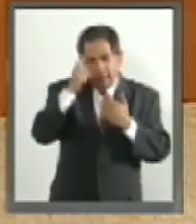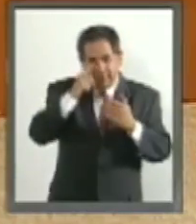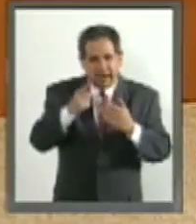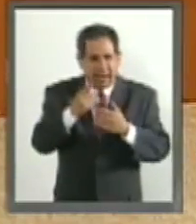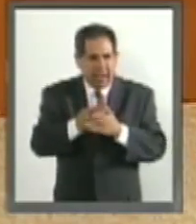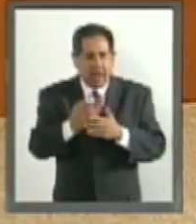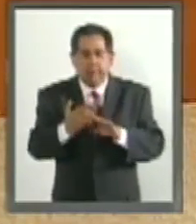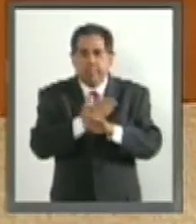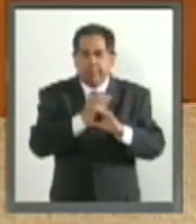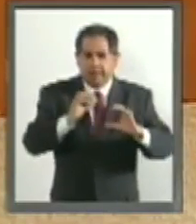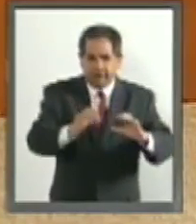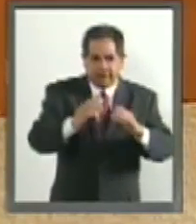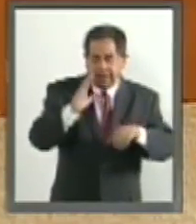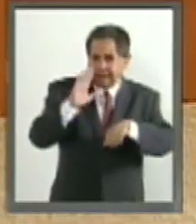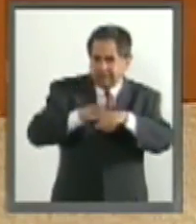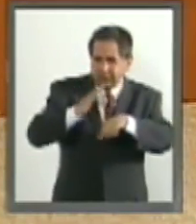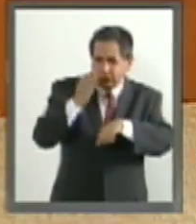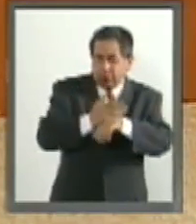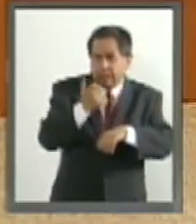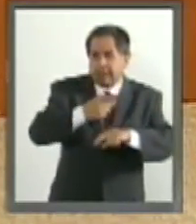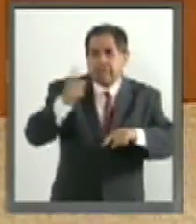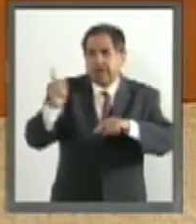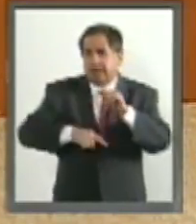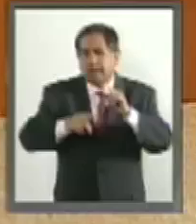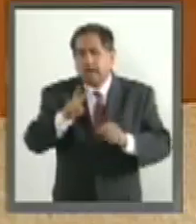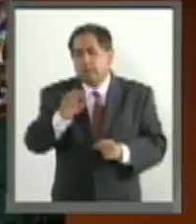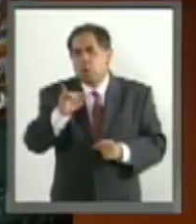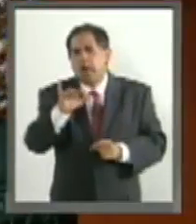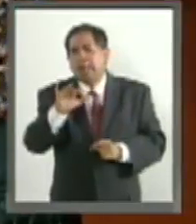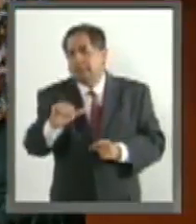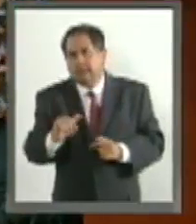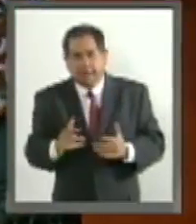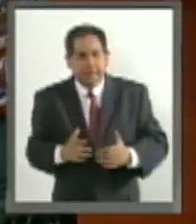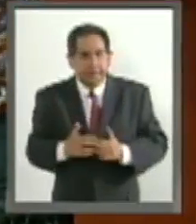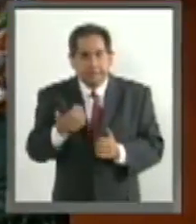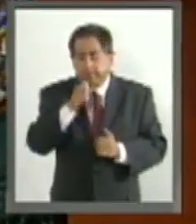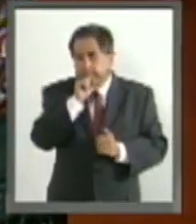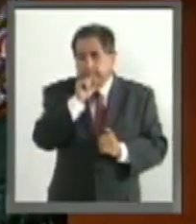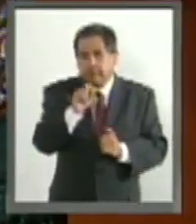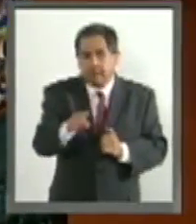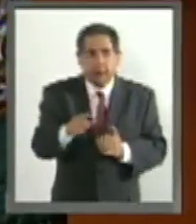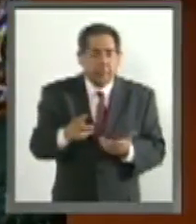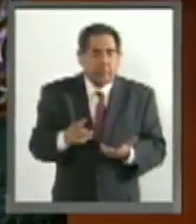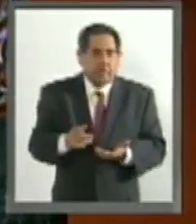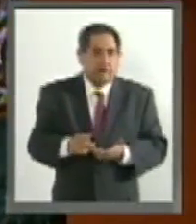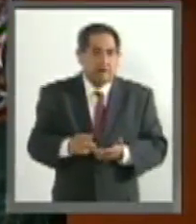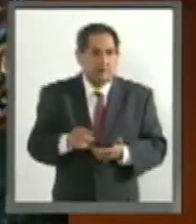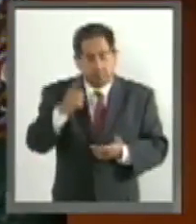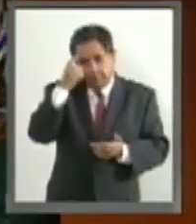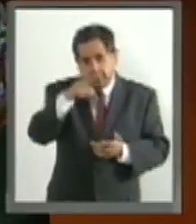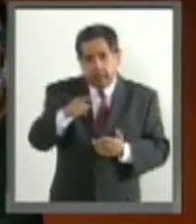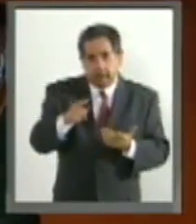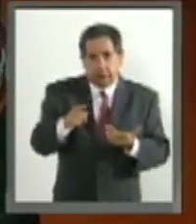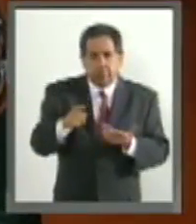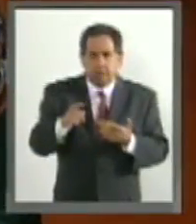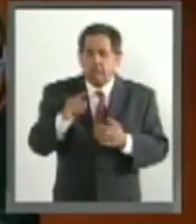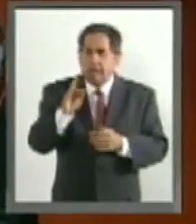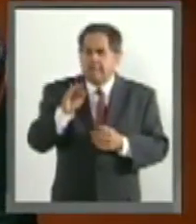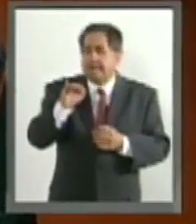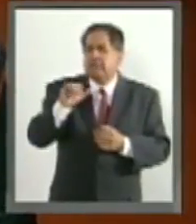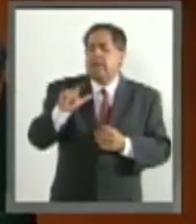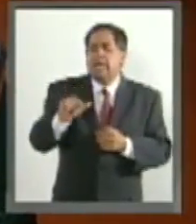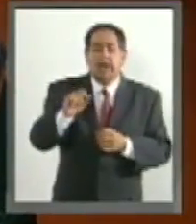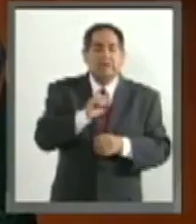prevenir atender sancionar y erradicar la violencia y también para la fiscalía